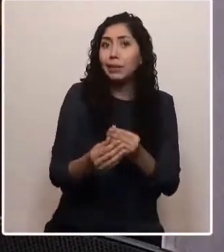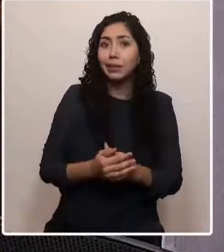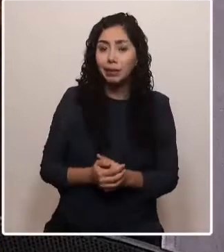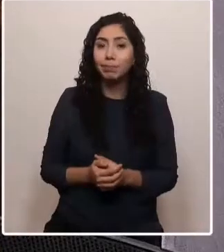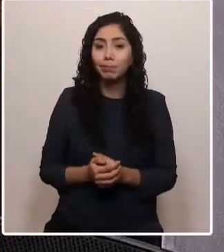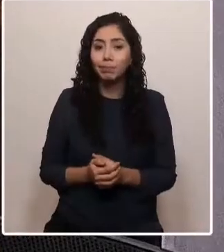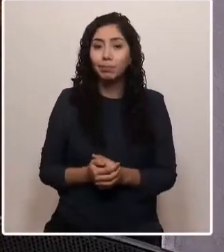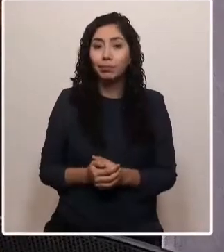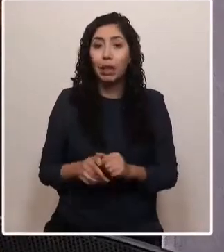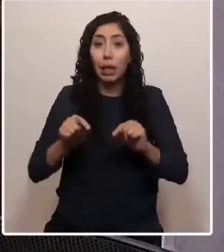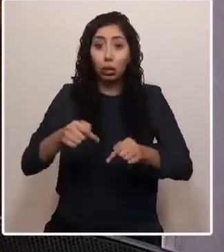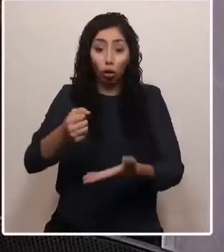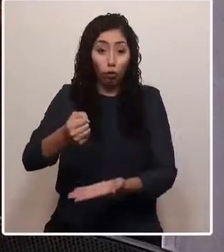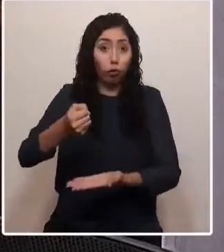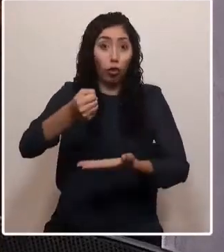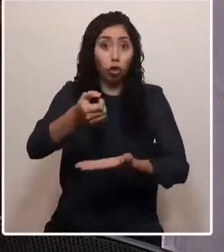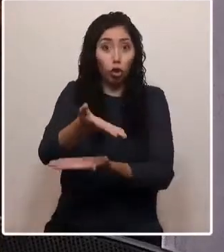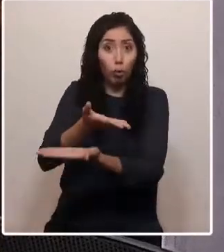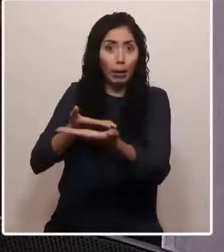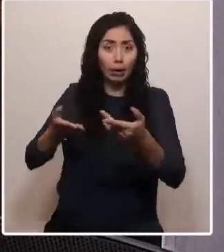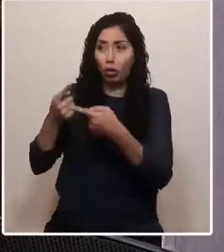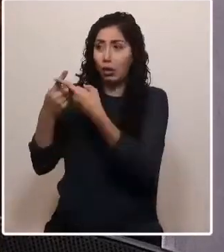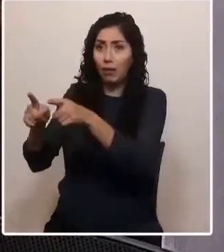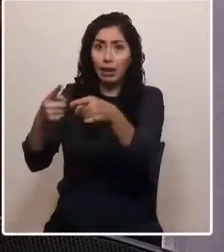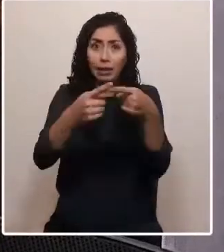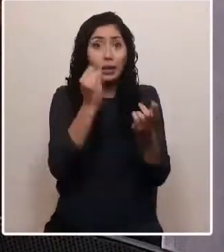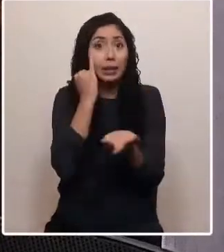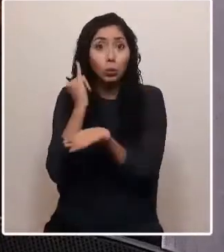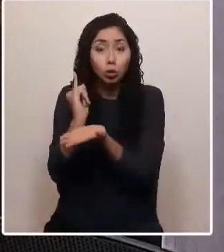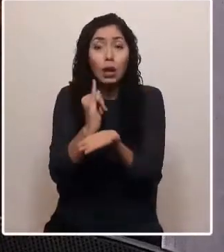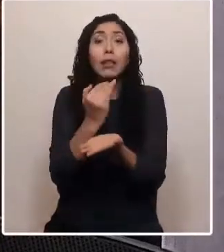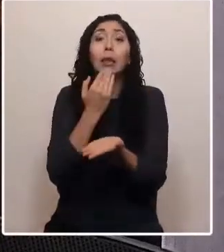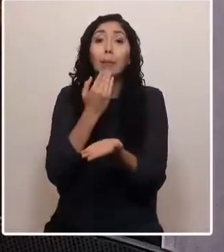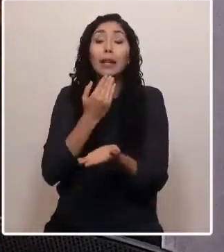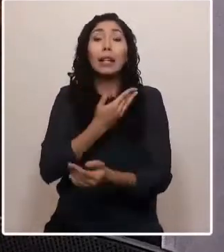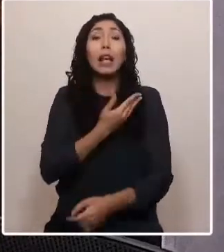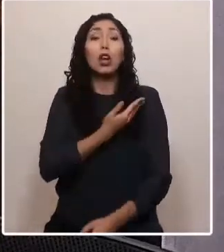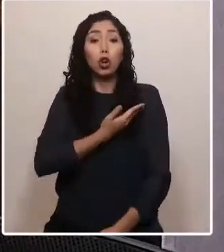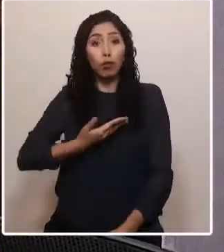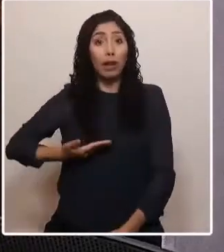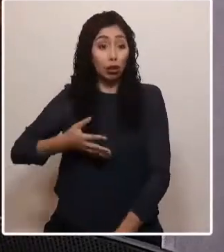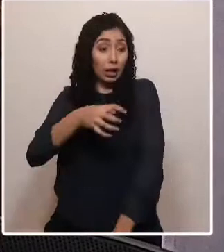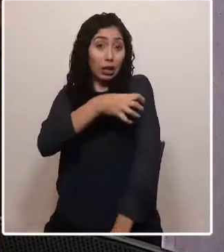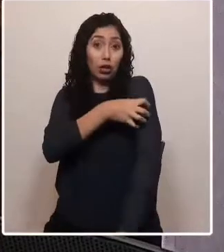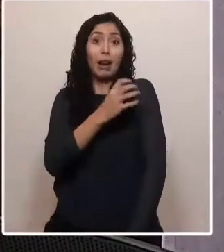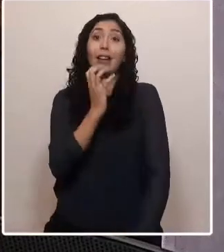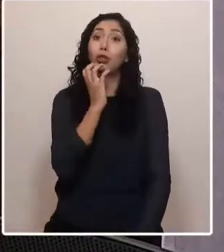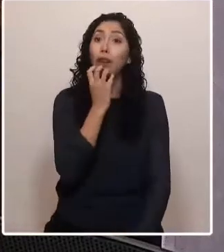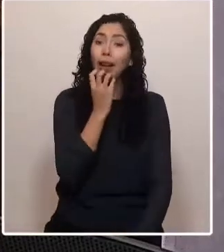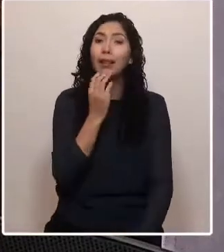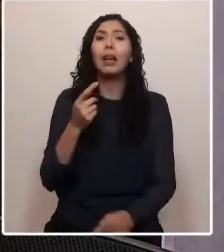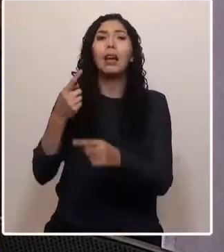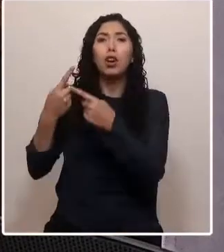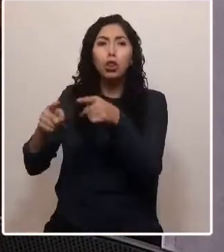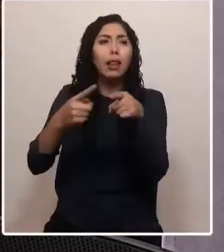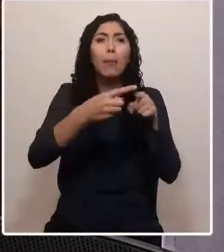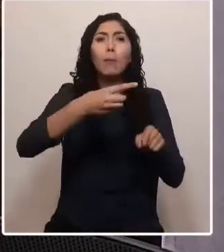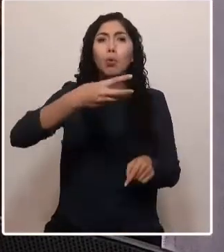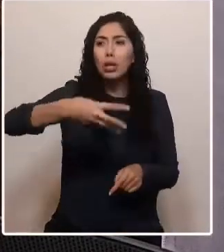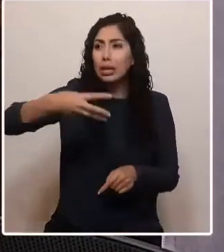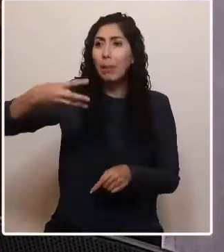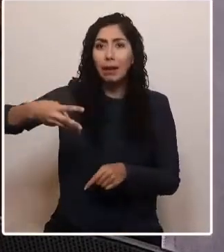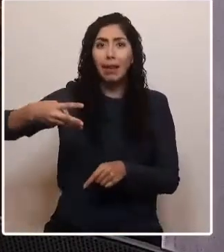con distintas instituciones, incluyendo el Gobierno Regional de Antofagasta y muchas también municipalidades y organizaciones sociales que están